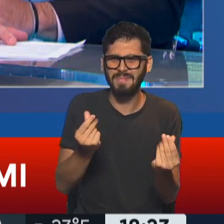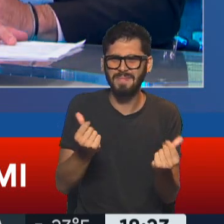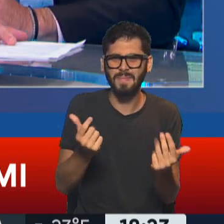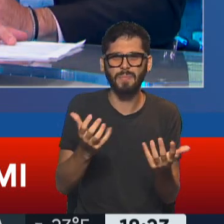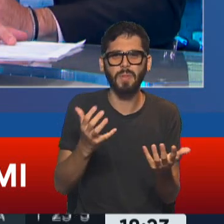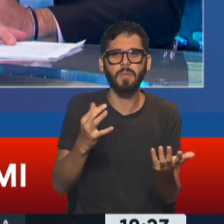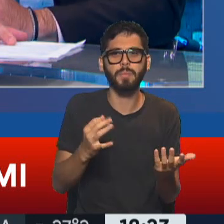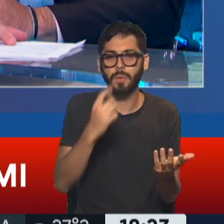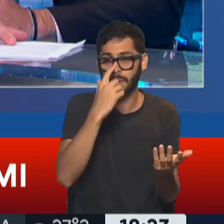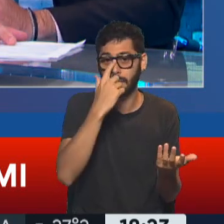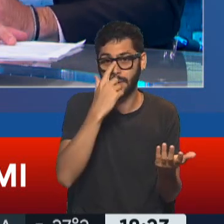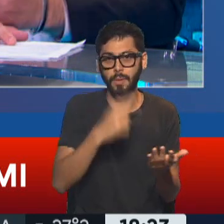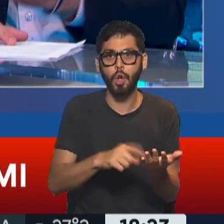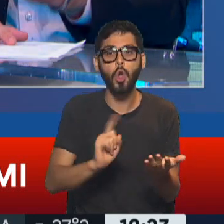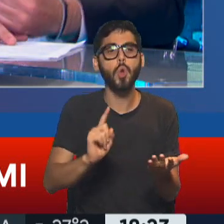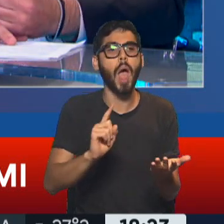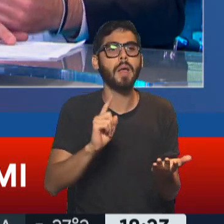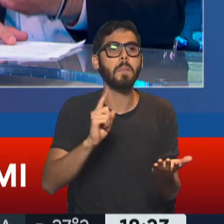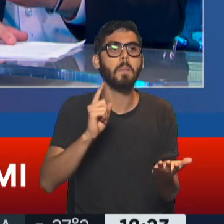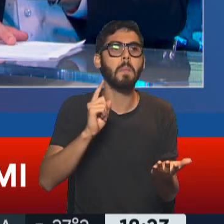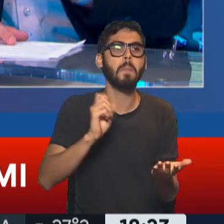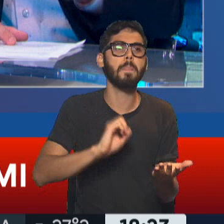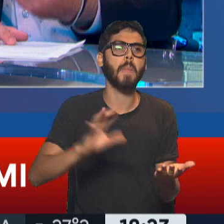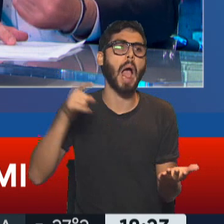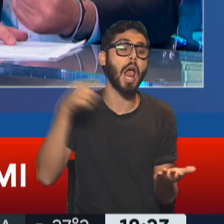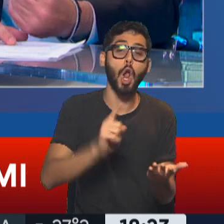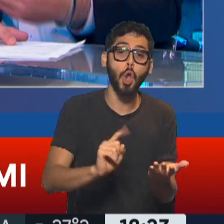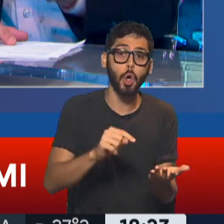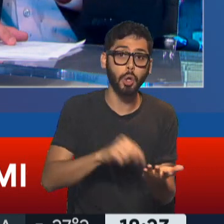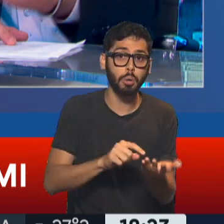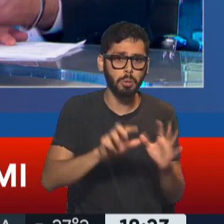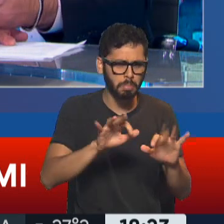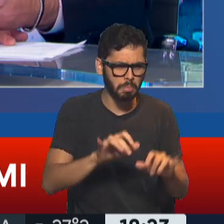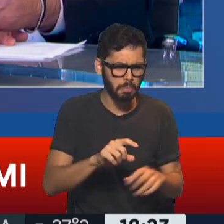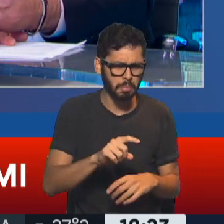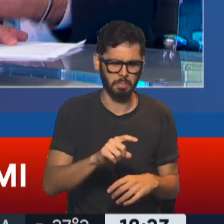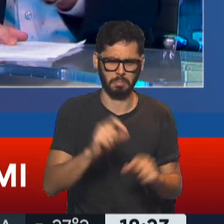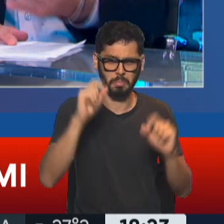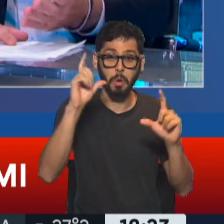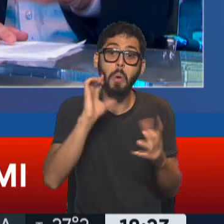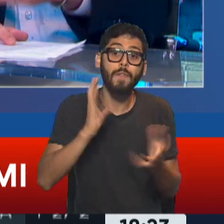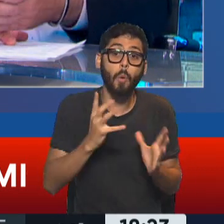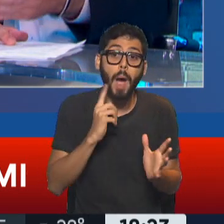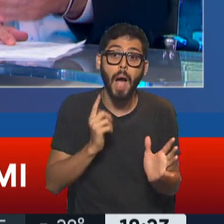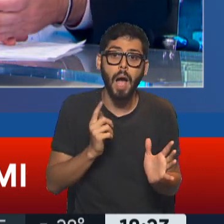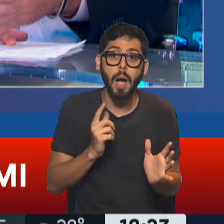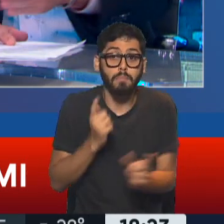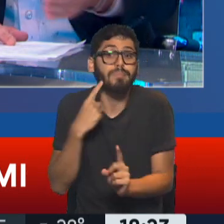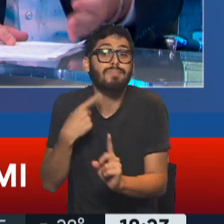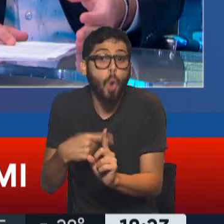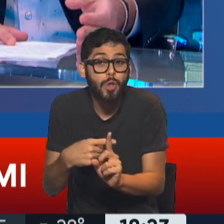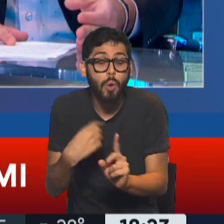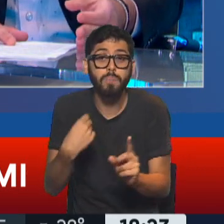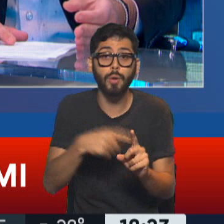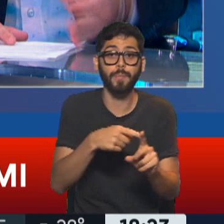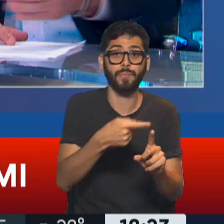en términos despectivos. A mi entender, es llamativamente lavado, pero desde el punto de vista positivo. ¿Por qué? Porque vos tuviste un Zoom